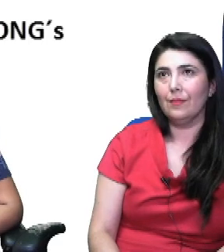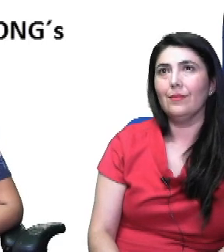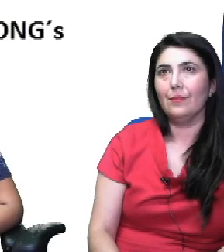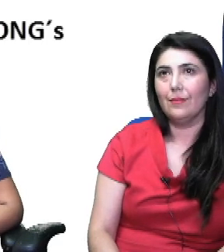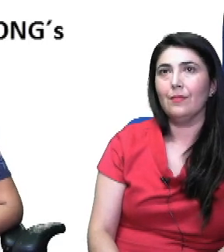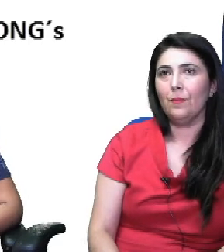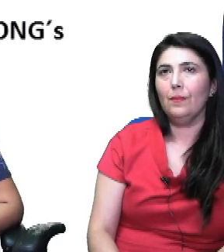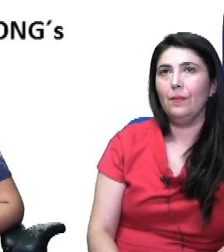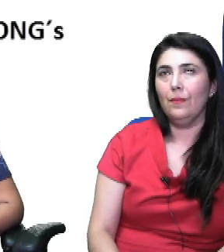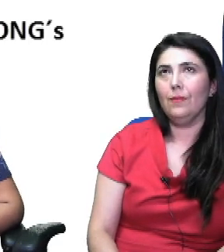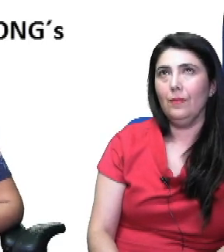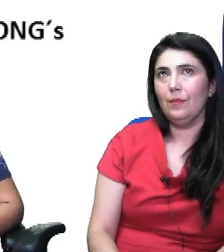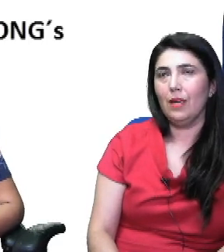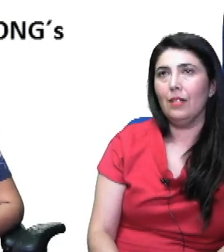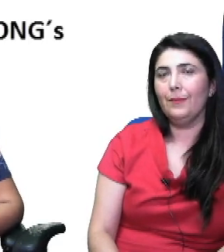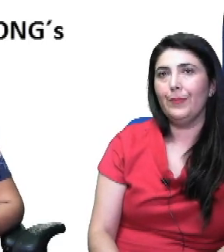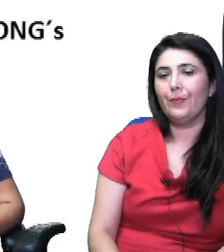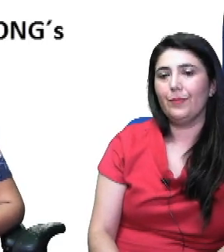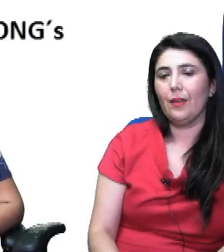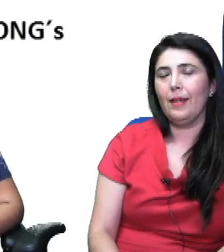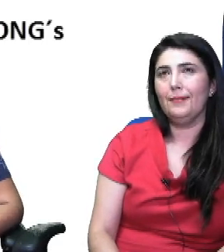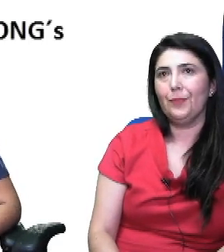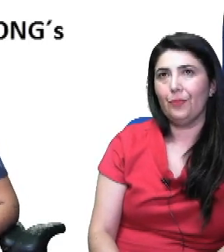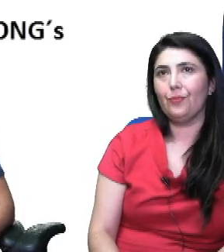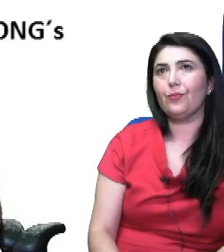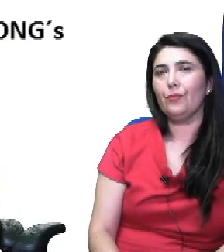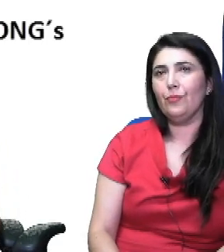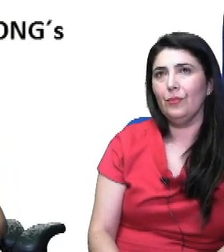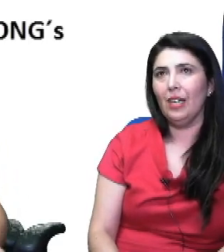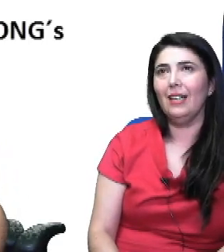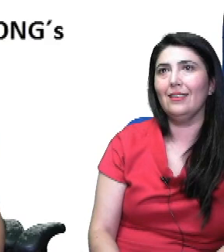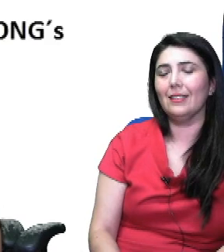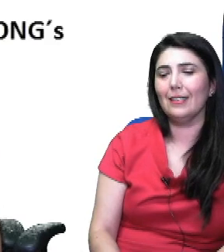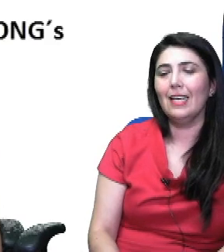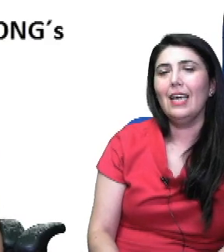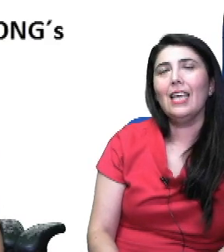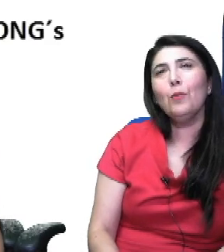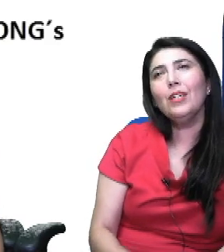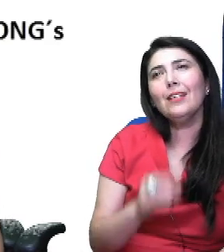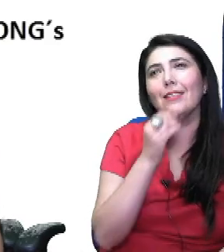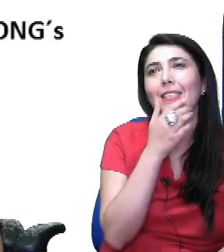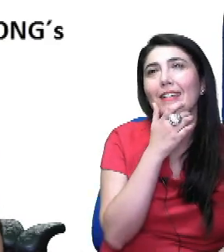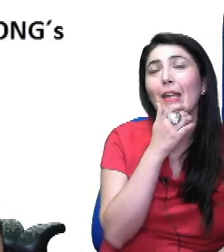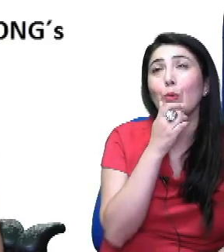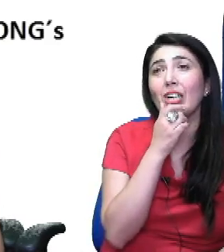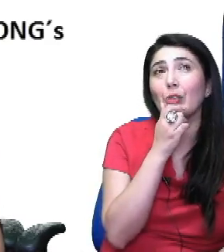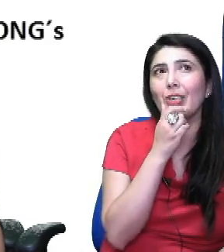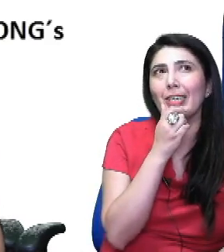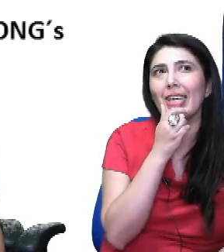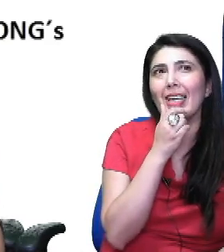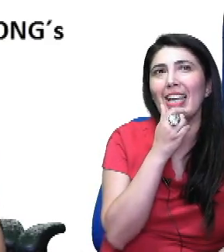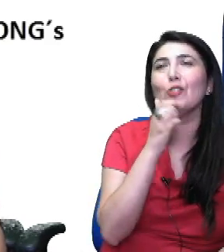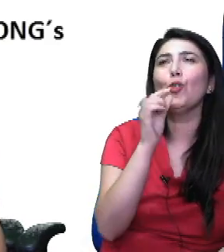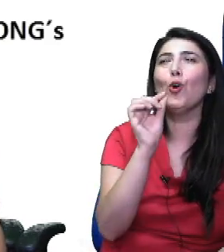en torno a los 3 momentos, para la prevención, la respuesta y la recuperación. Así es. Y es muy interesante saber que hay muchas